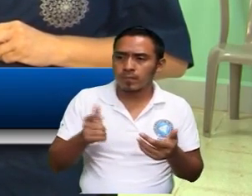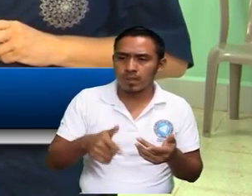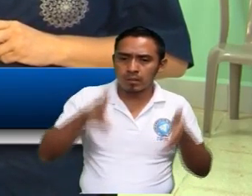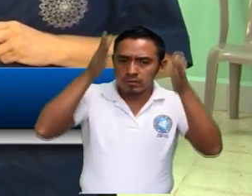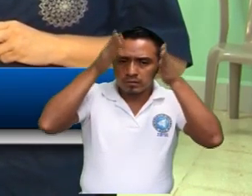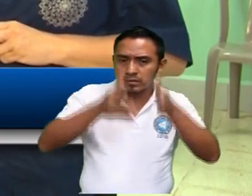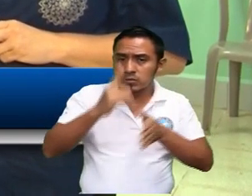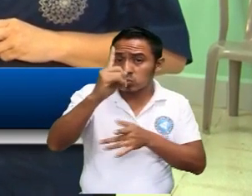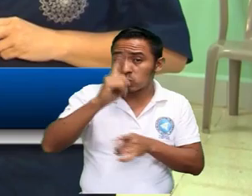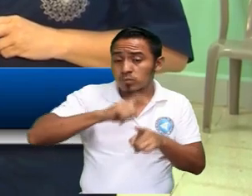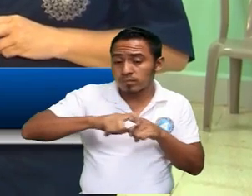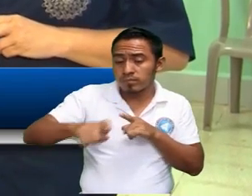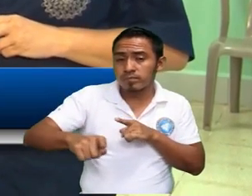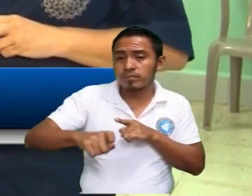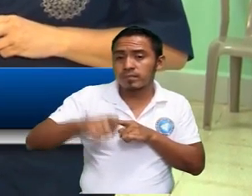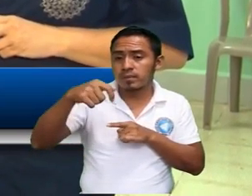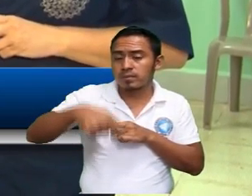mes